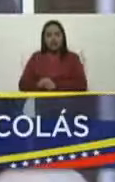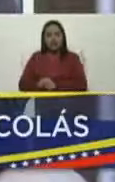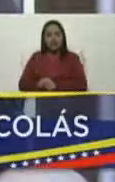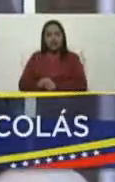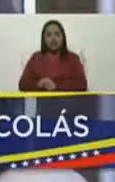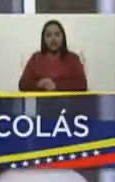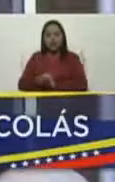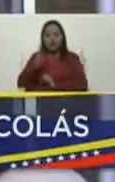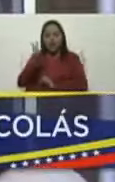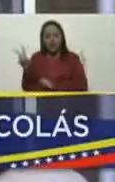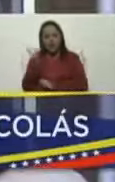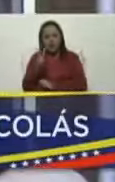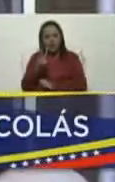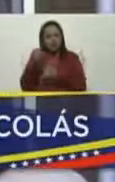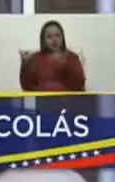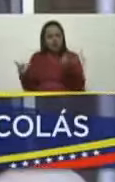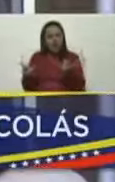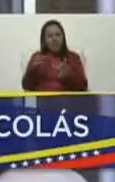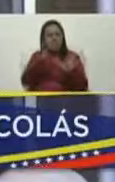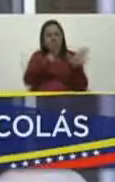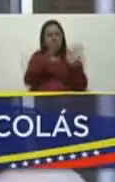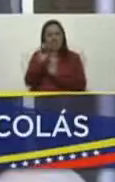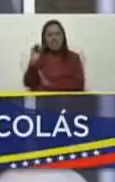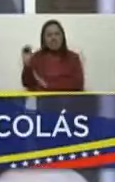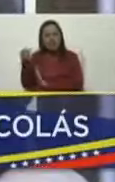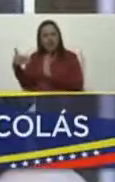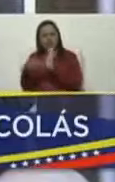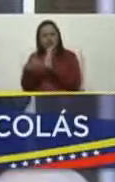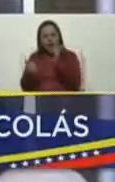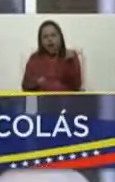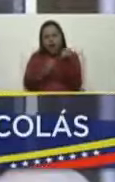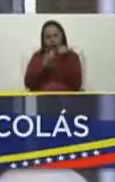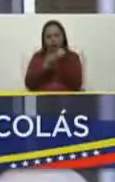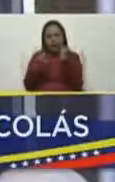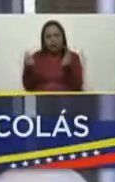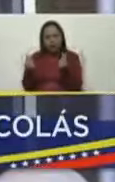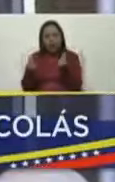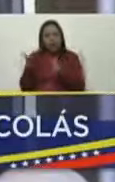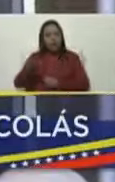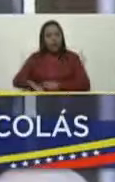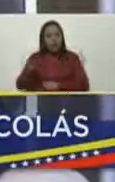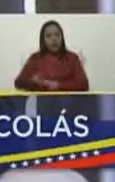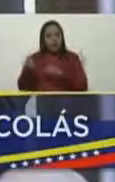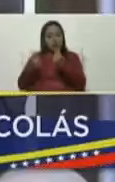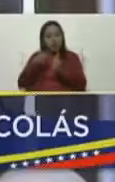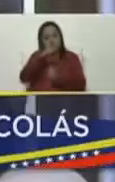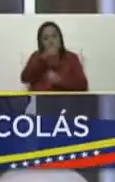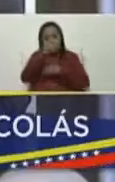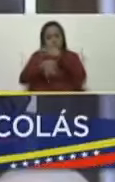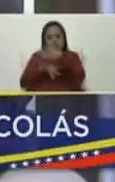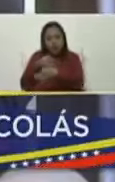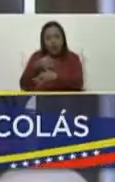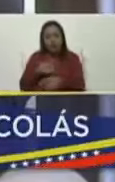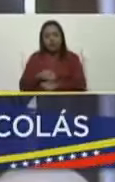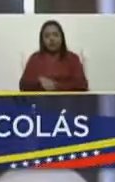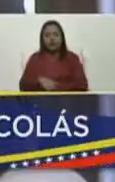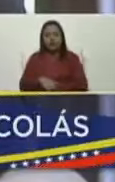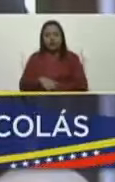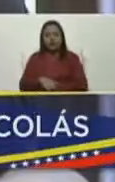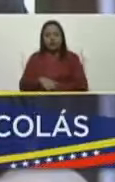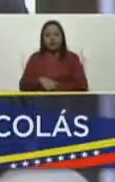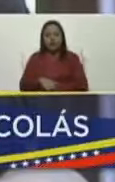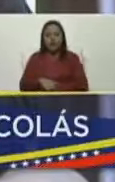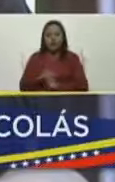presidente, más de 700.000 créditos entregados por una cantidad de monto importante que usted ahorita va a anunciar, presidente, y